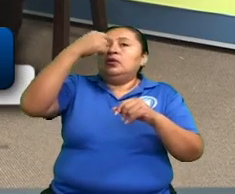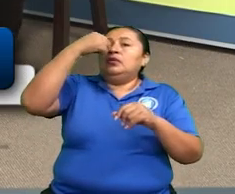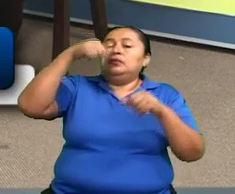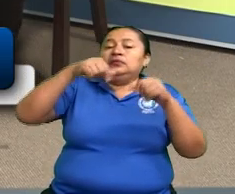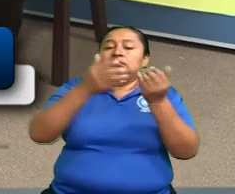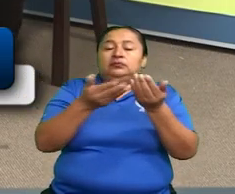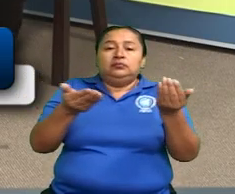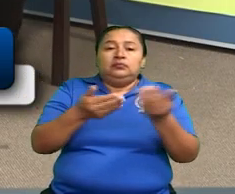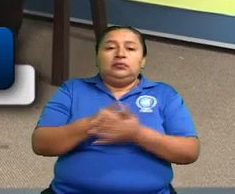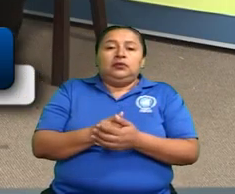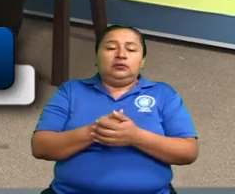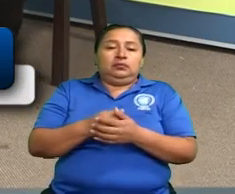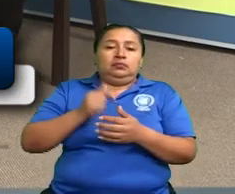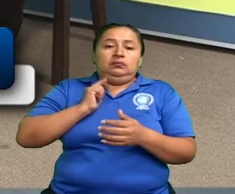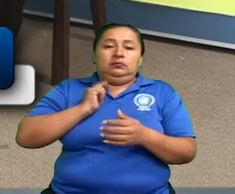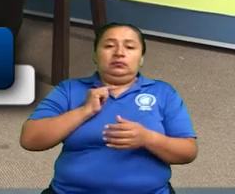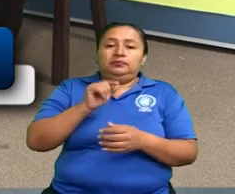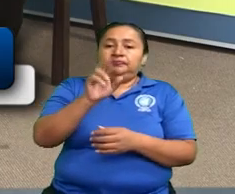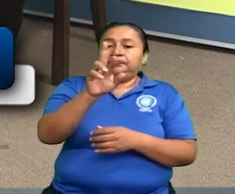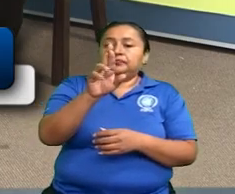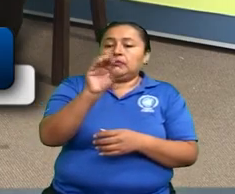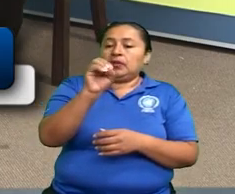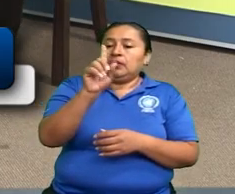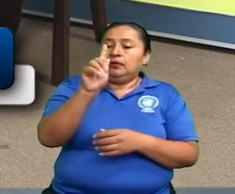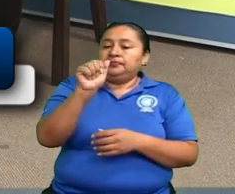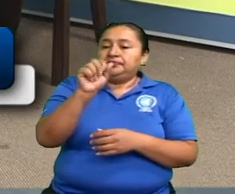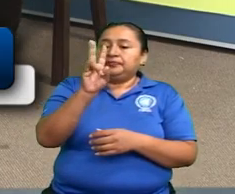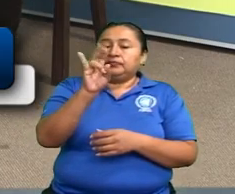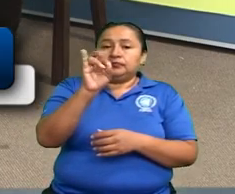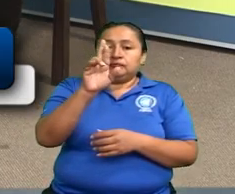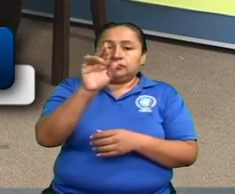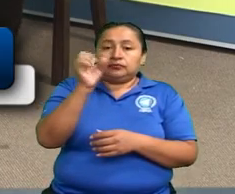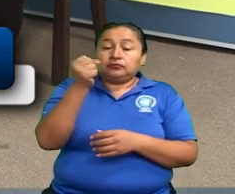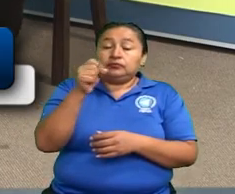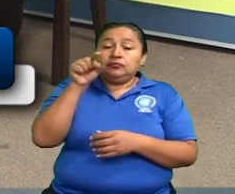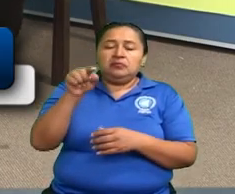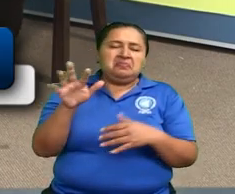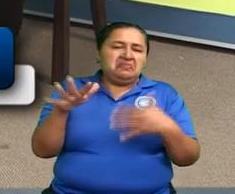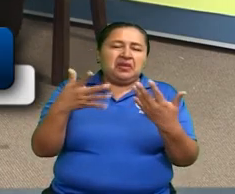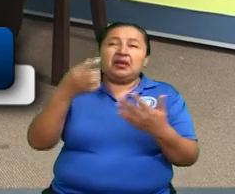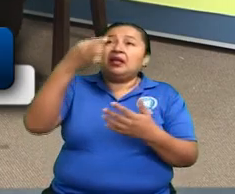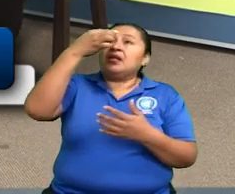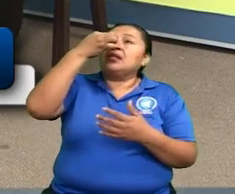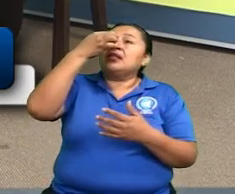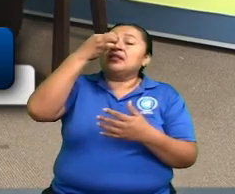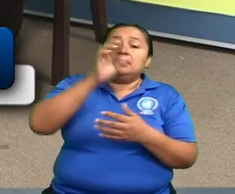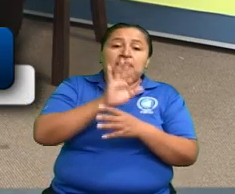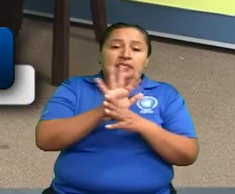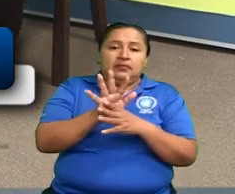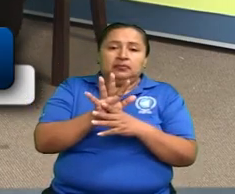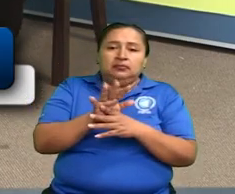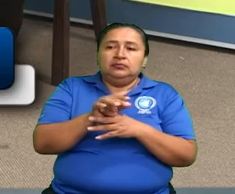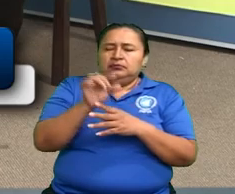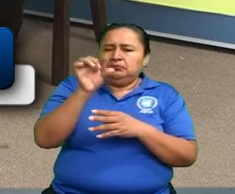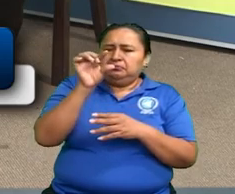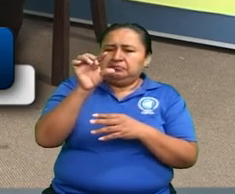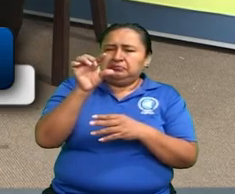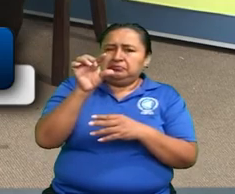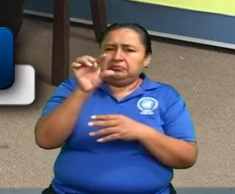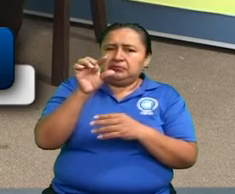niños y niñas. Tenemos lo que es la rotavirus. La rotavirus es una vacuna que es tomadita. Viene en una presentación de